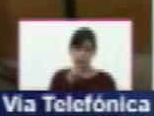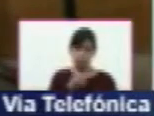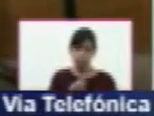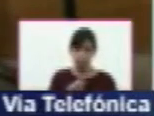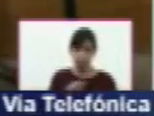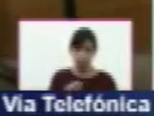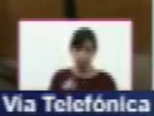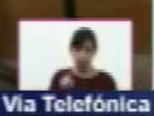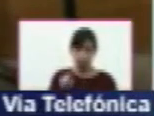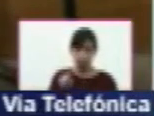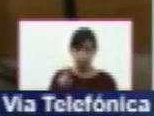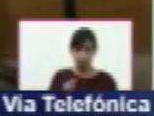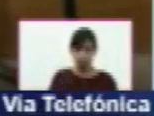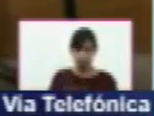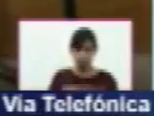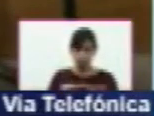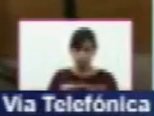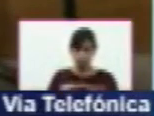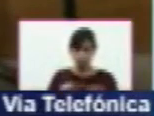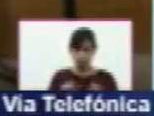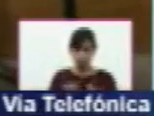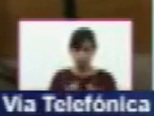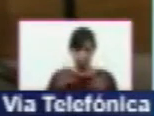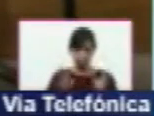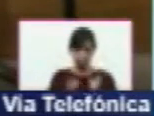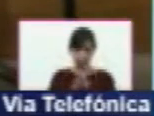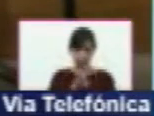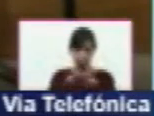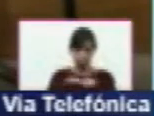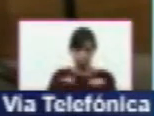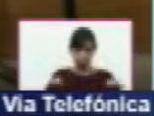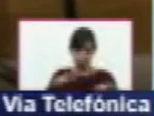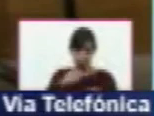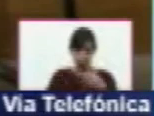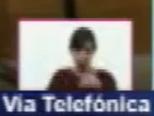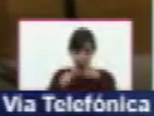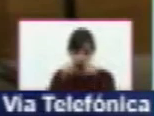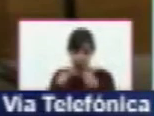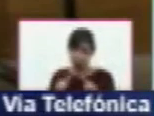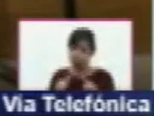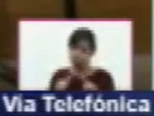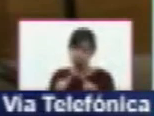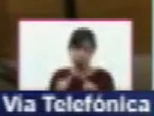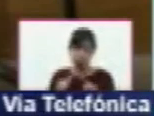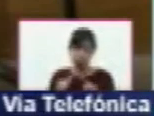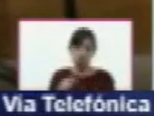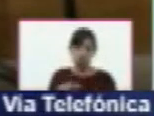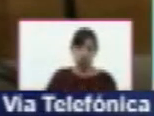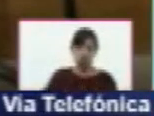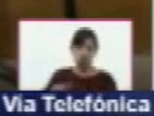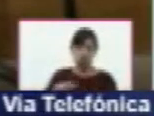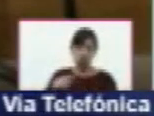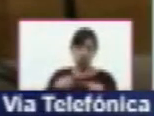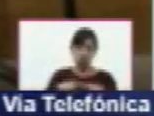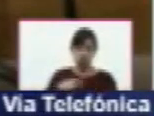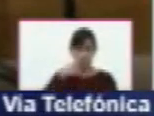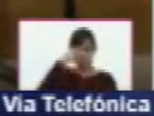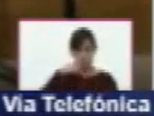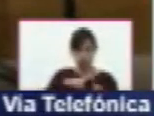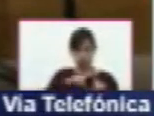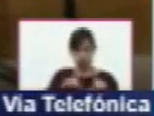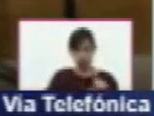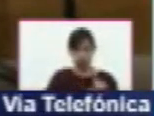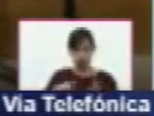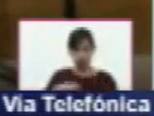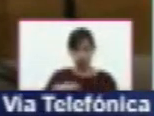de propaganda gubernamental, sí, sí, sí, muy intensa y adversa, no fue una pregunta formulada de la manera